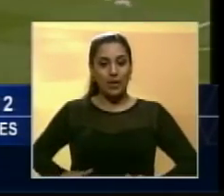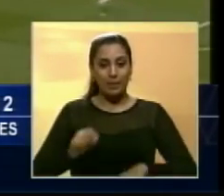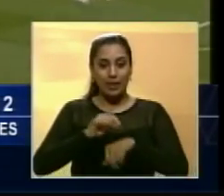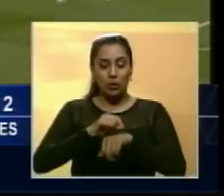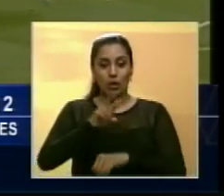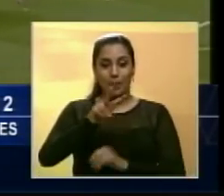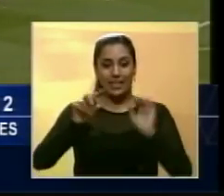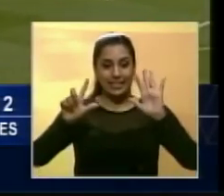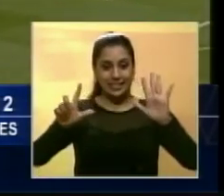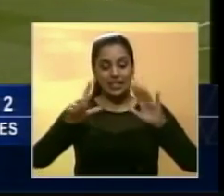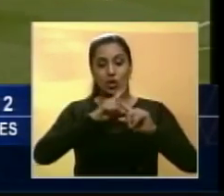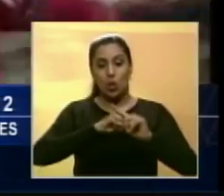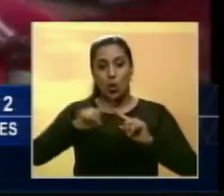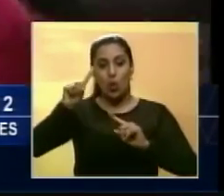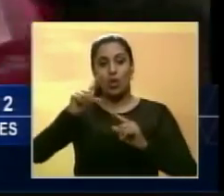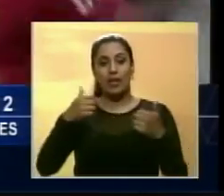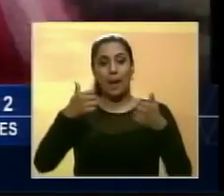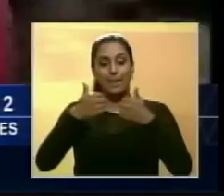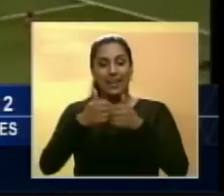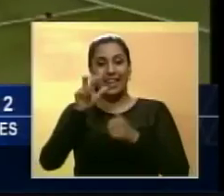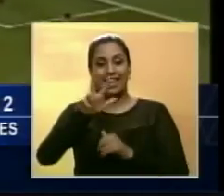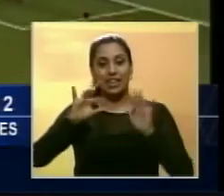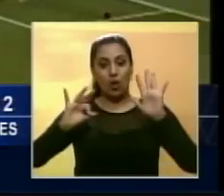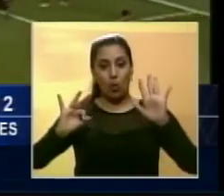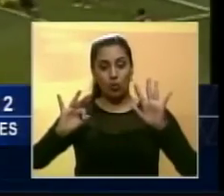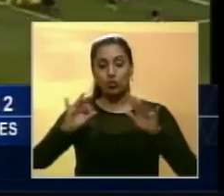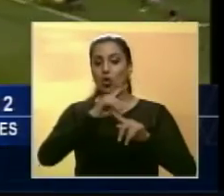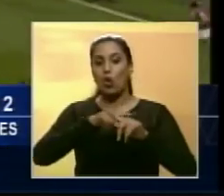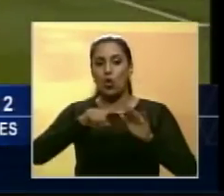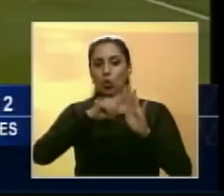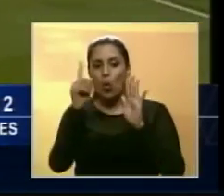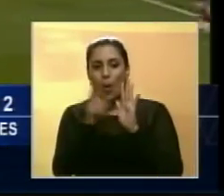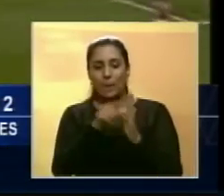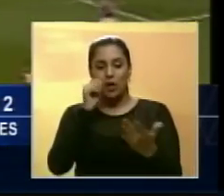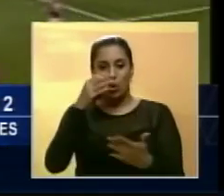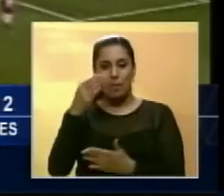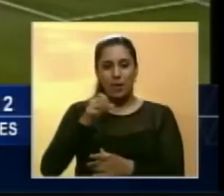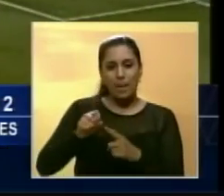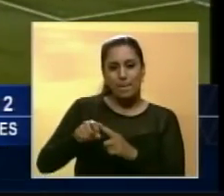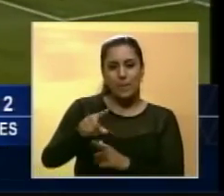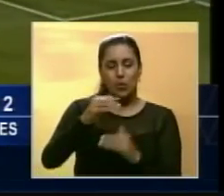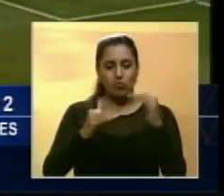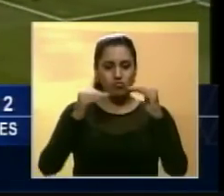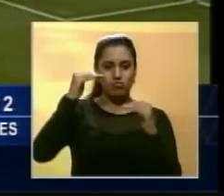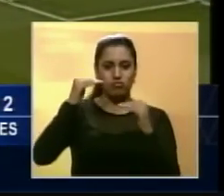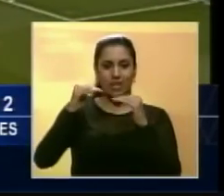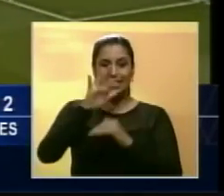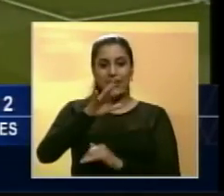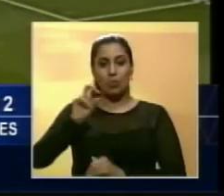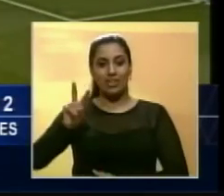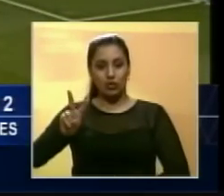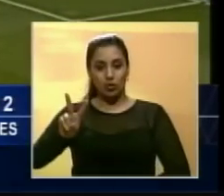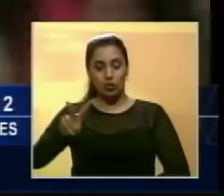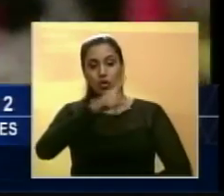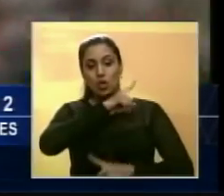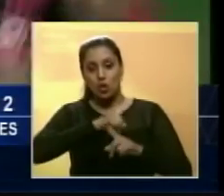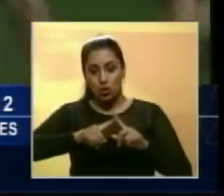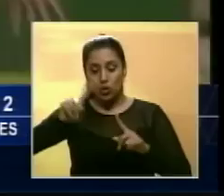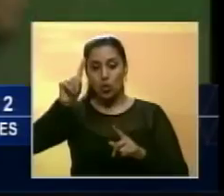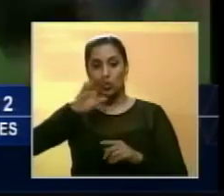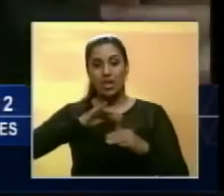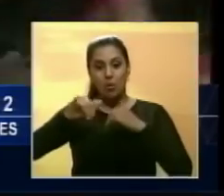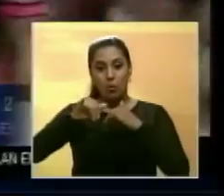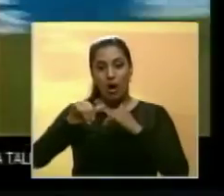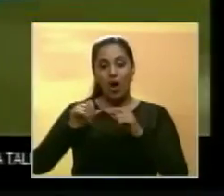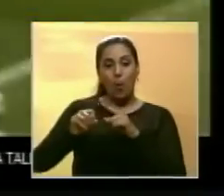minuto 27 y Arturo Vidal empató al 38. Ya en la etapa complementaria, Thomas Müller le dio la ventaja a los visitantes al 52 y Anderson Talisca igualó